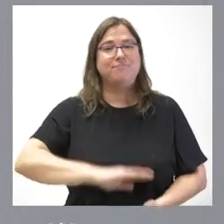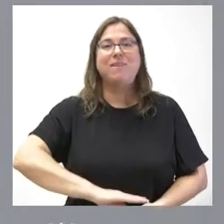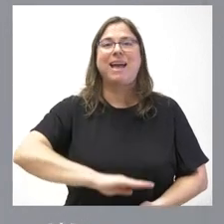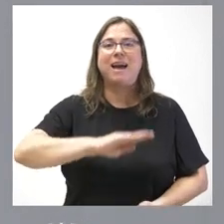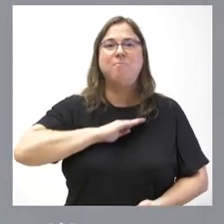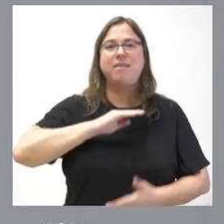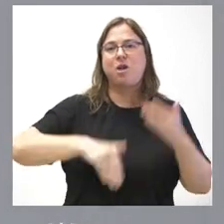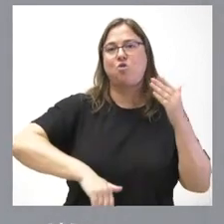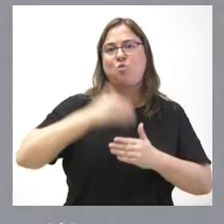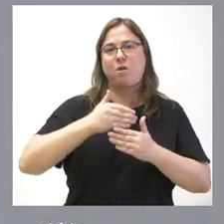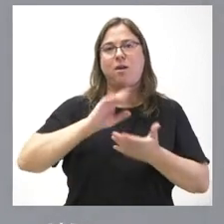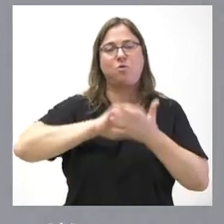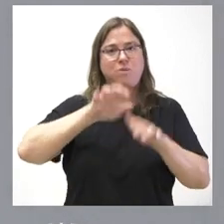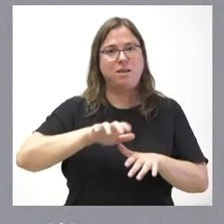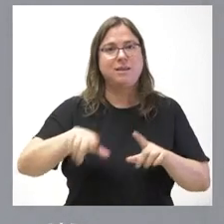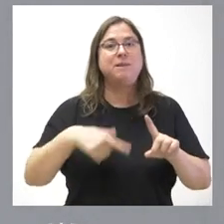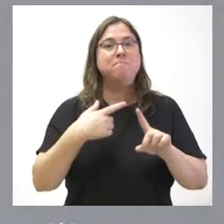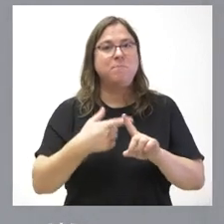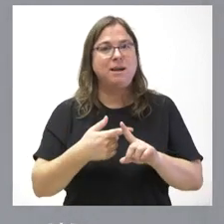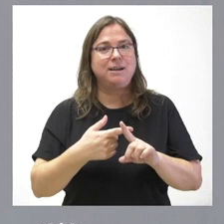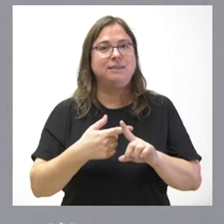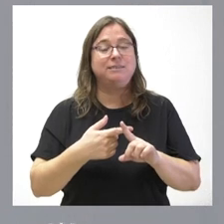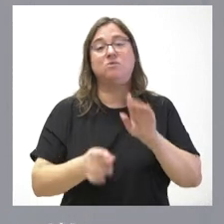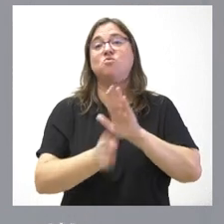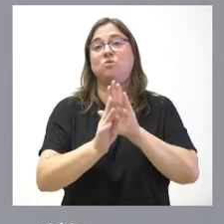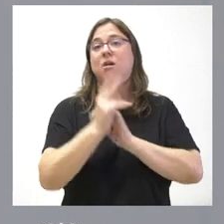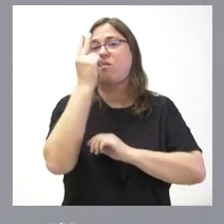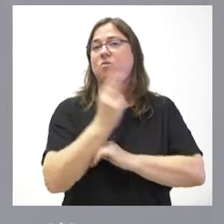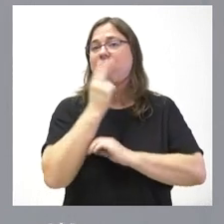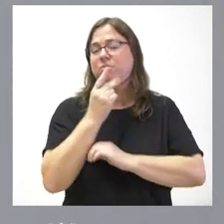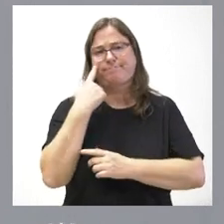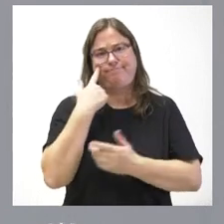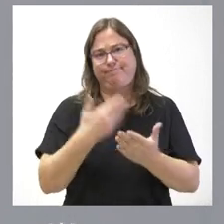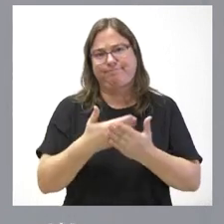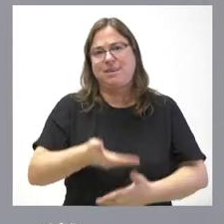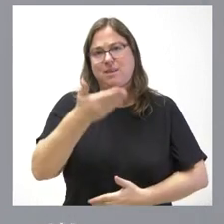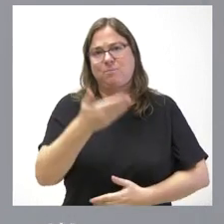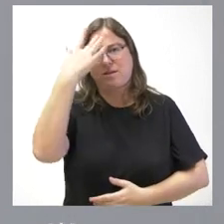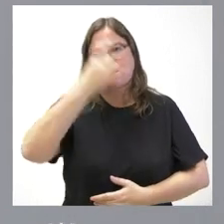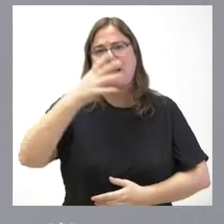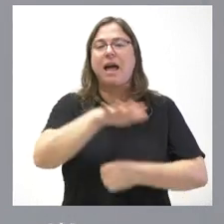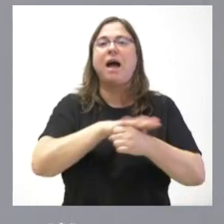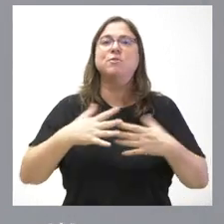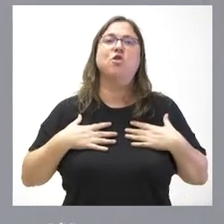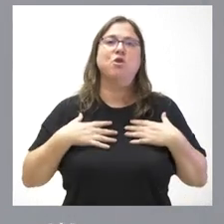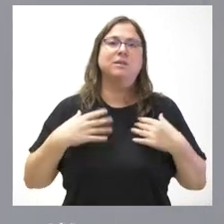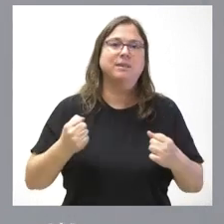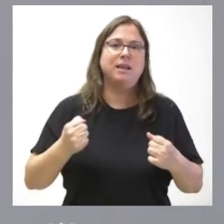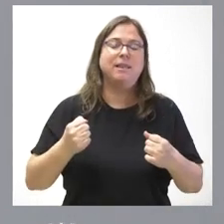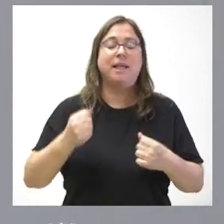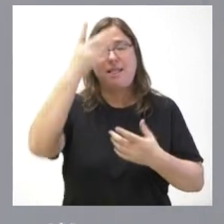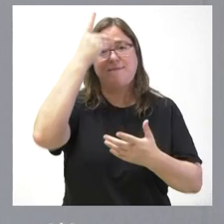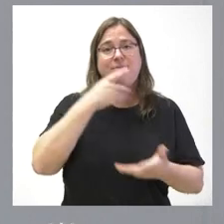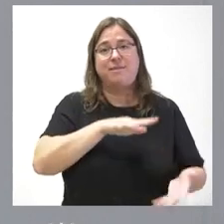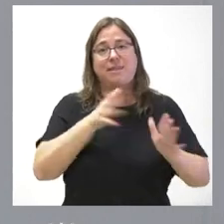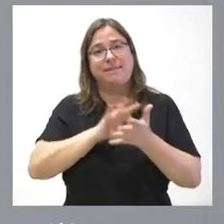innovar a nuestra comunidad Autónoma y seguimos comprometidos como ven ustedes con importantes iniciativas en el ámbito de la sanidad de la digitalización